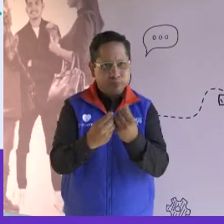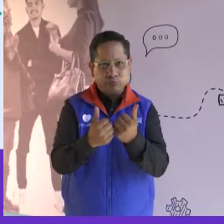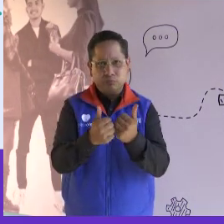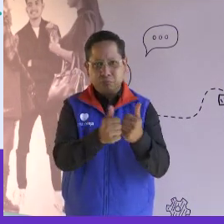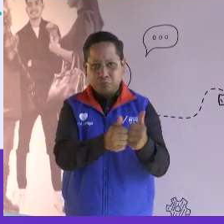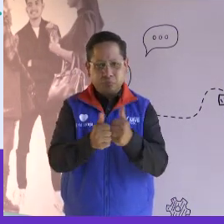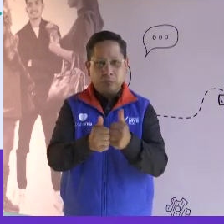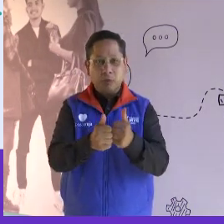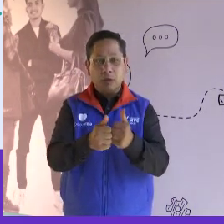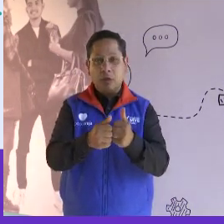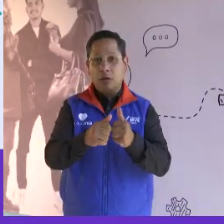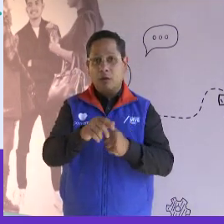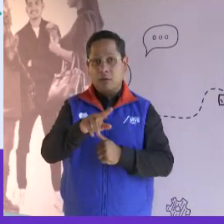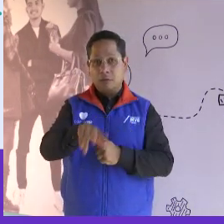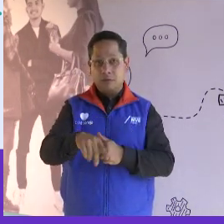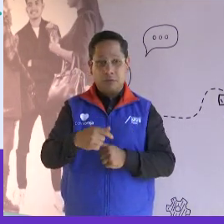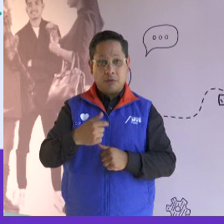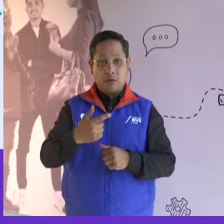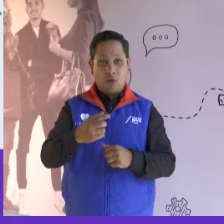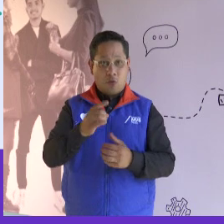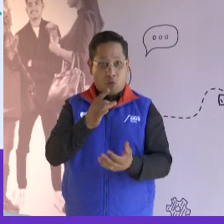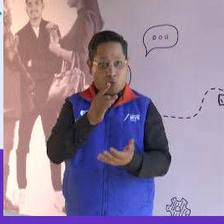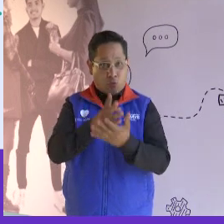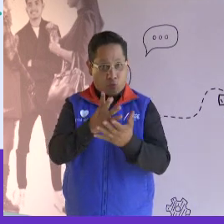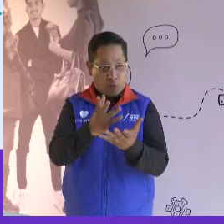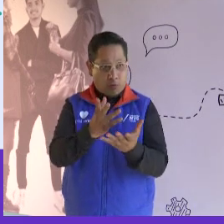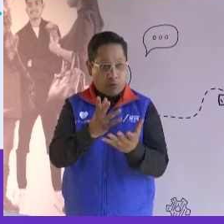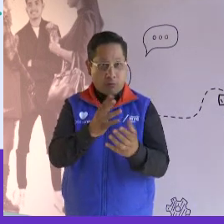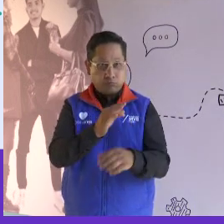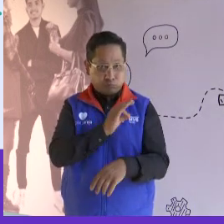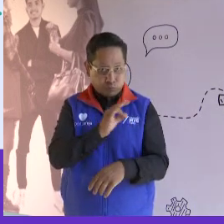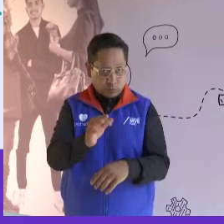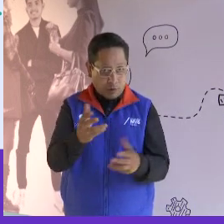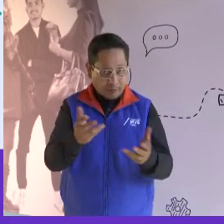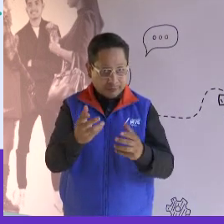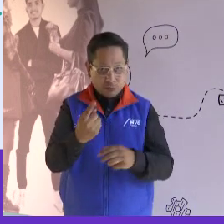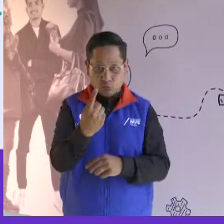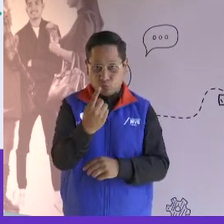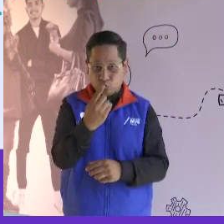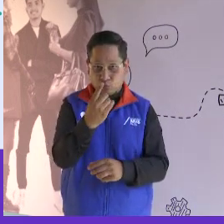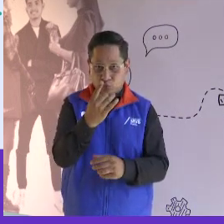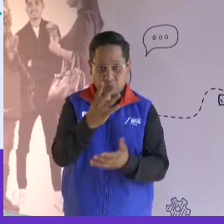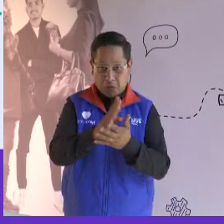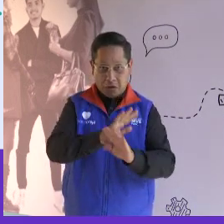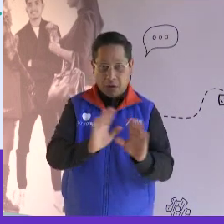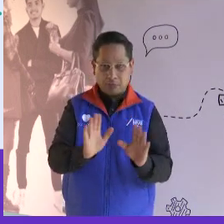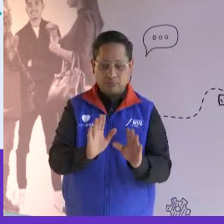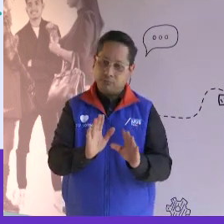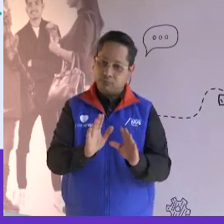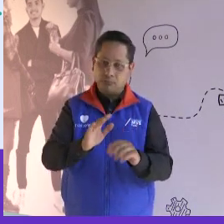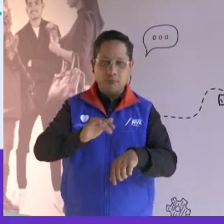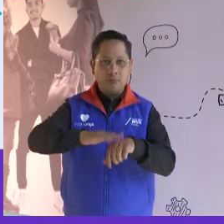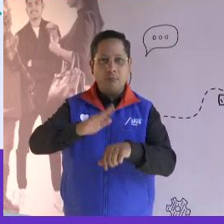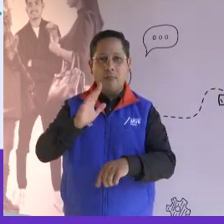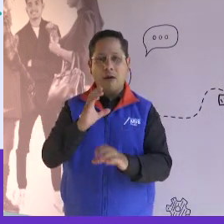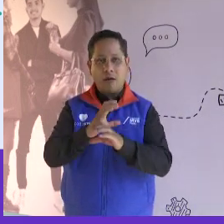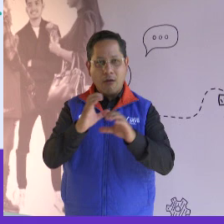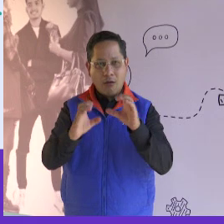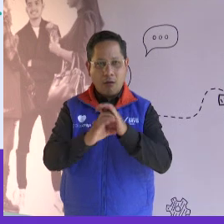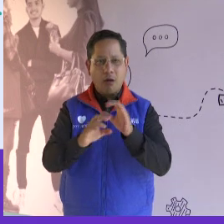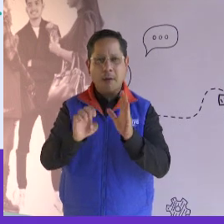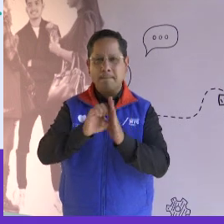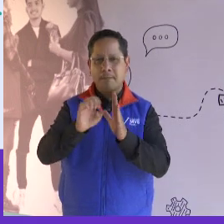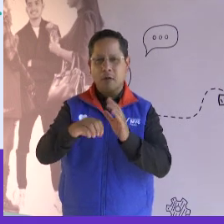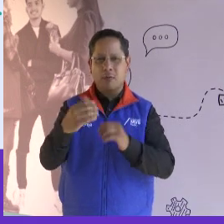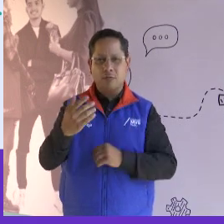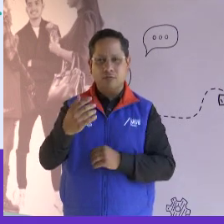que no hay una receta única y que los métodos institucionalizados que existían en el sexenio